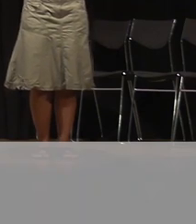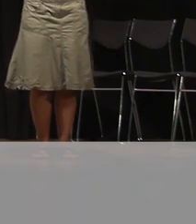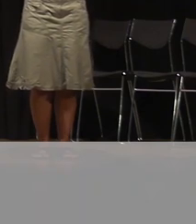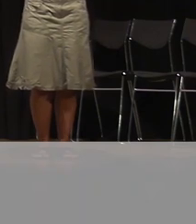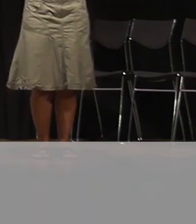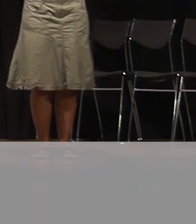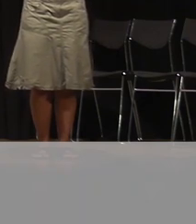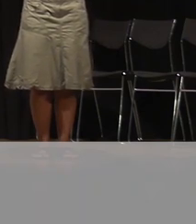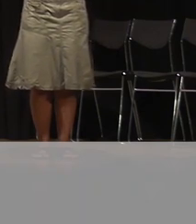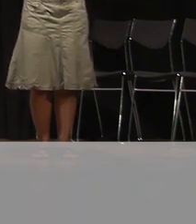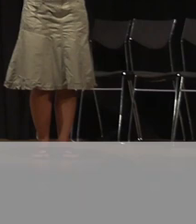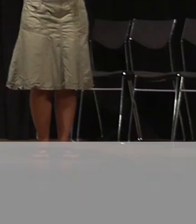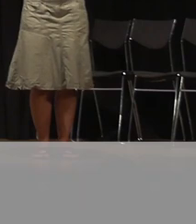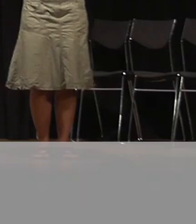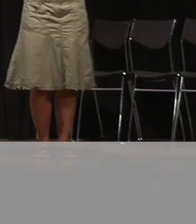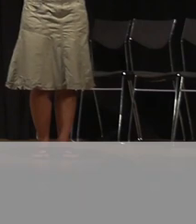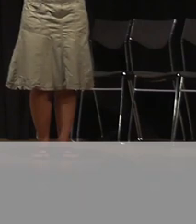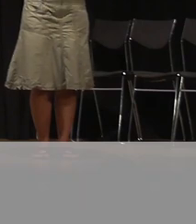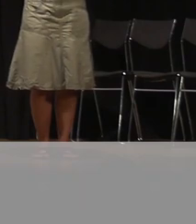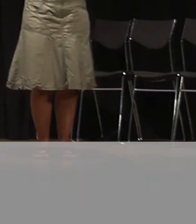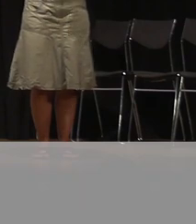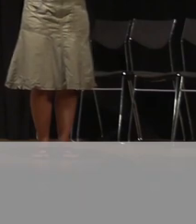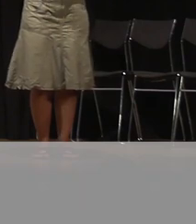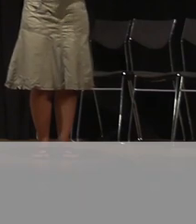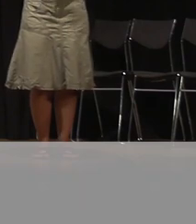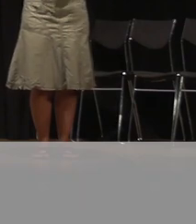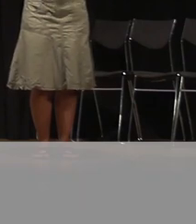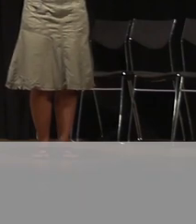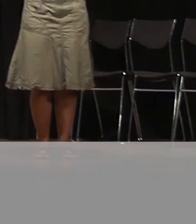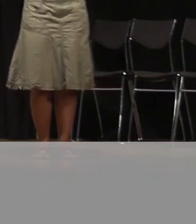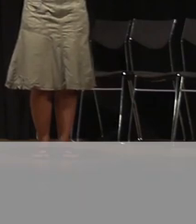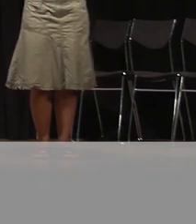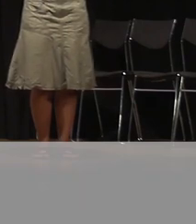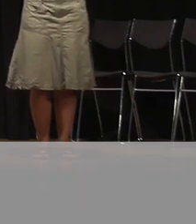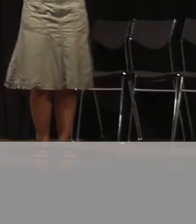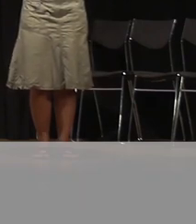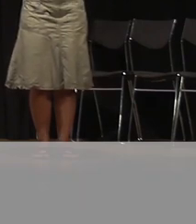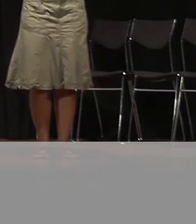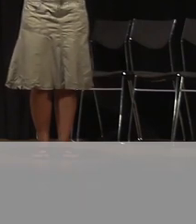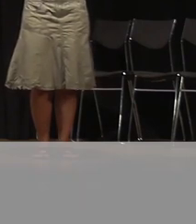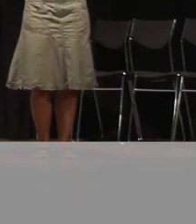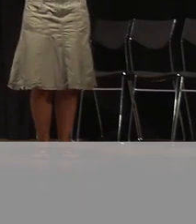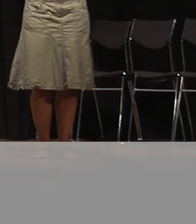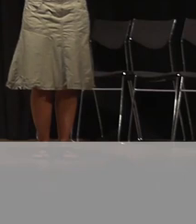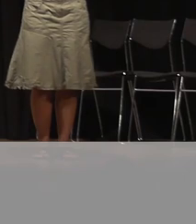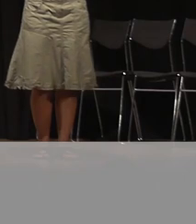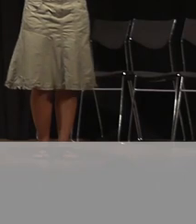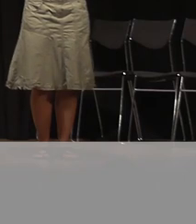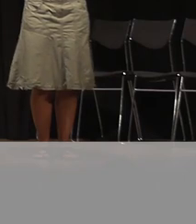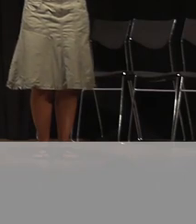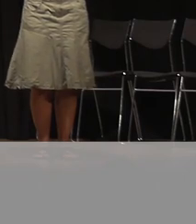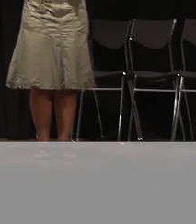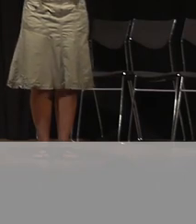una reunión en el Ministerio de Cultura y Deporte para compartir una buena noticia. Para compartir que la